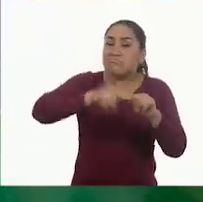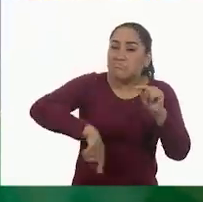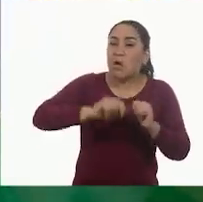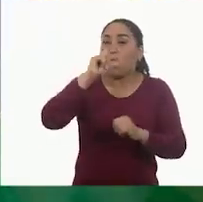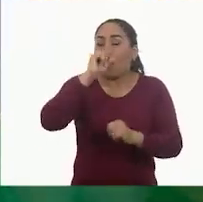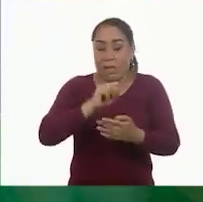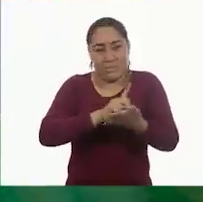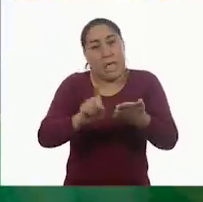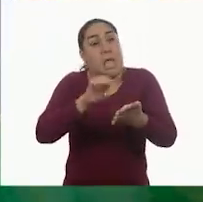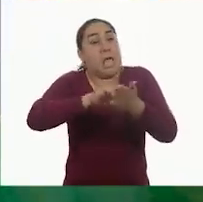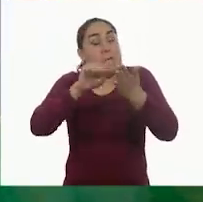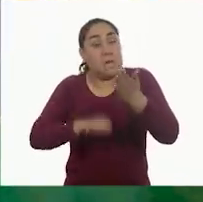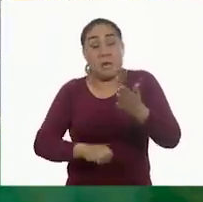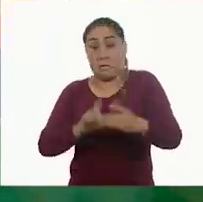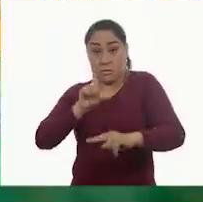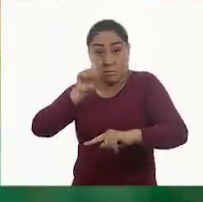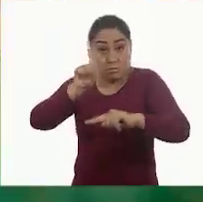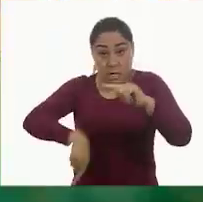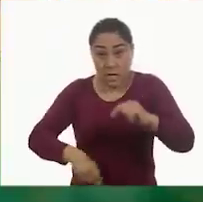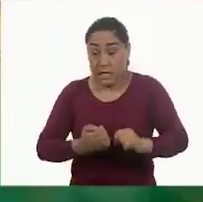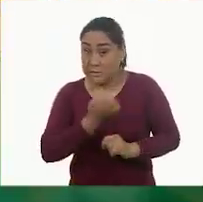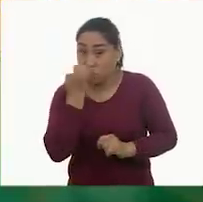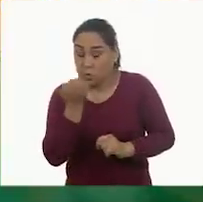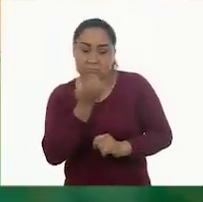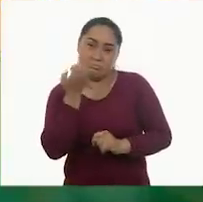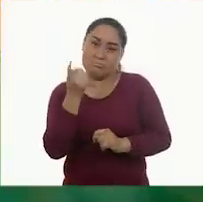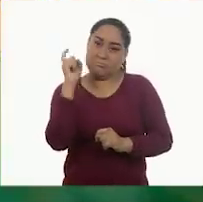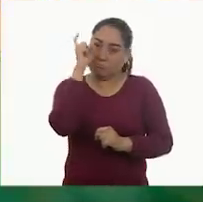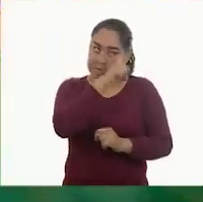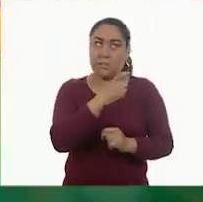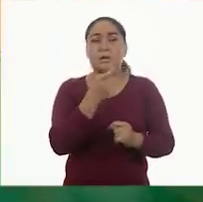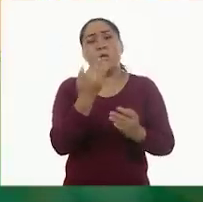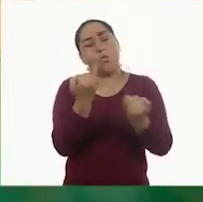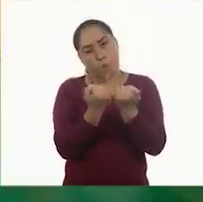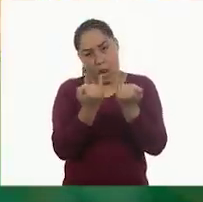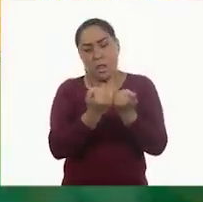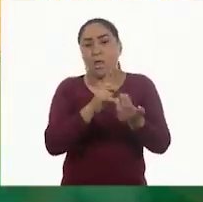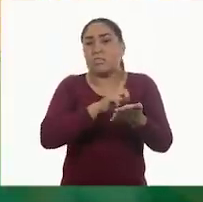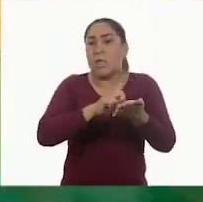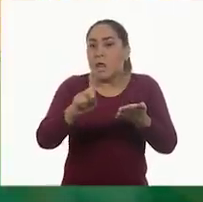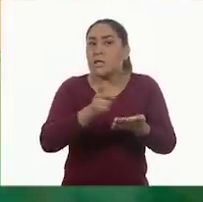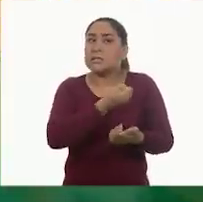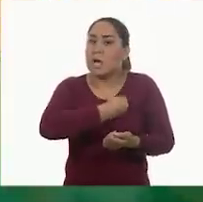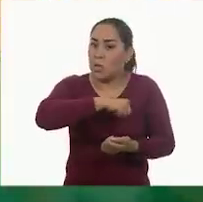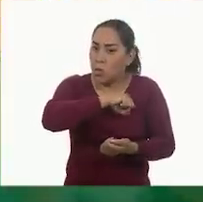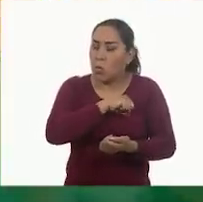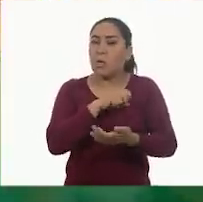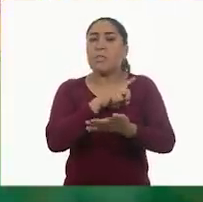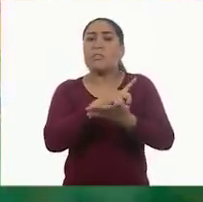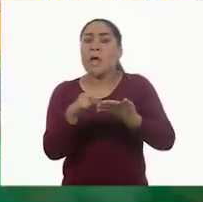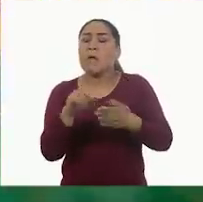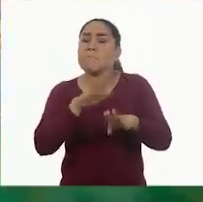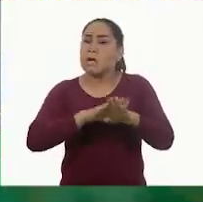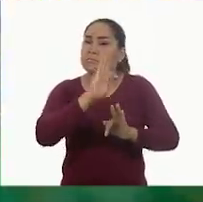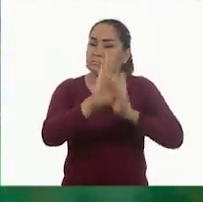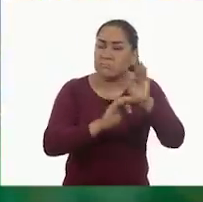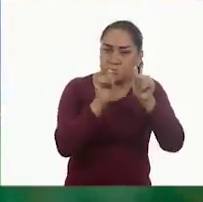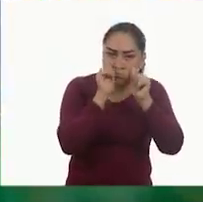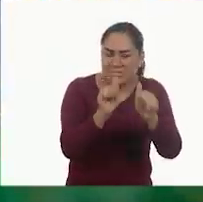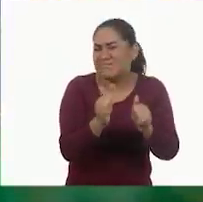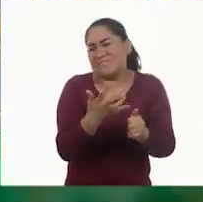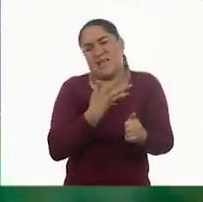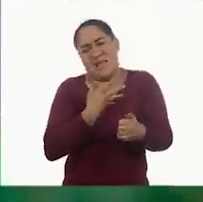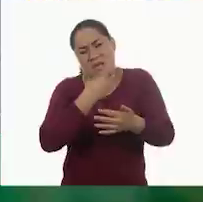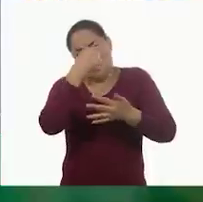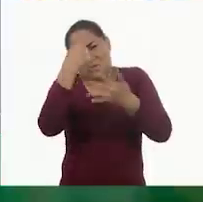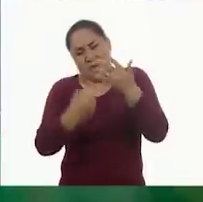ejemplo, a la educación, pero también puede ser el derecho al buen trato o el derecho a la salud u otros derechos que tenemos todos los seres humanos y,